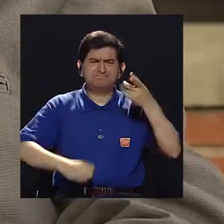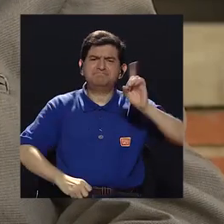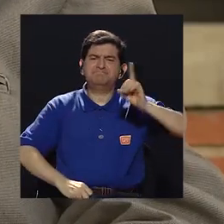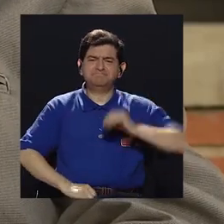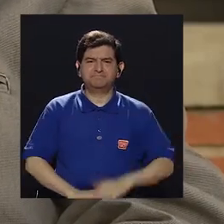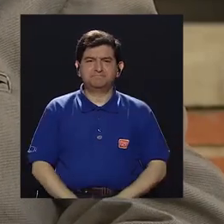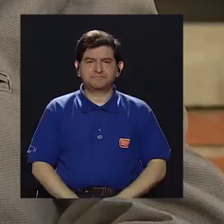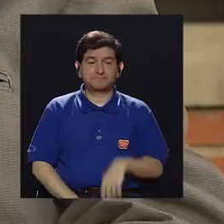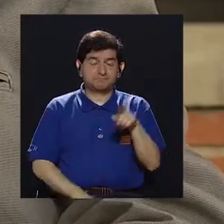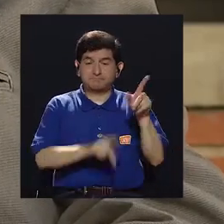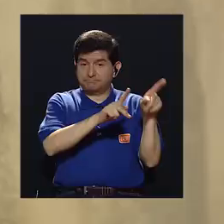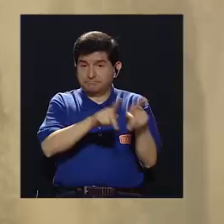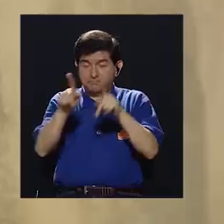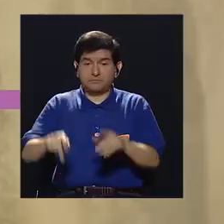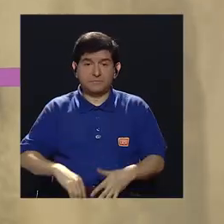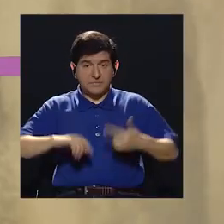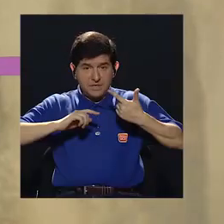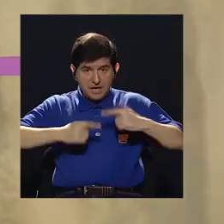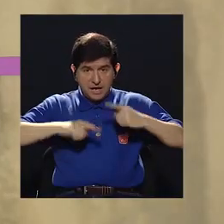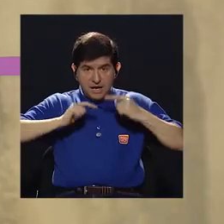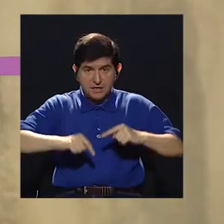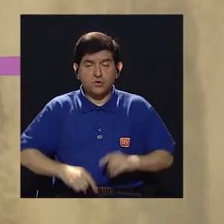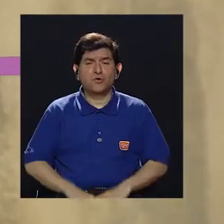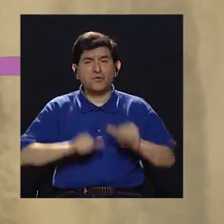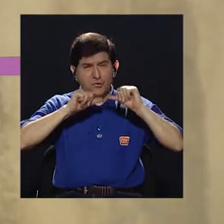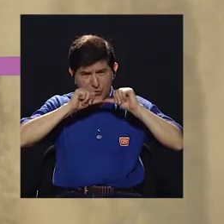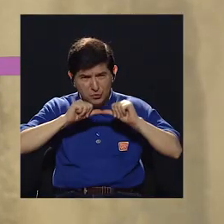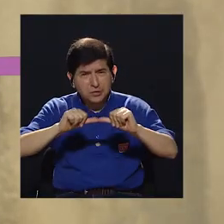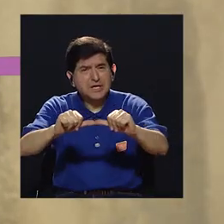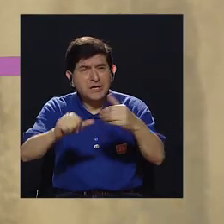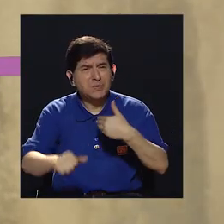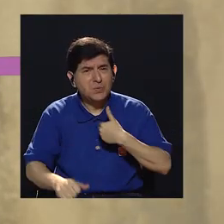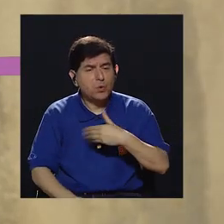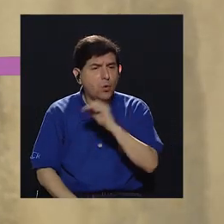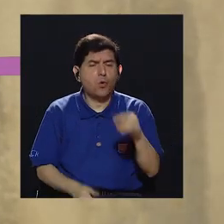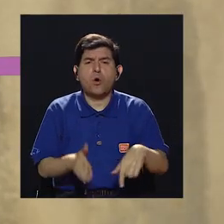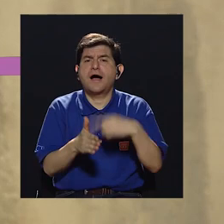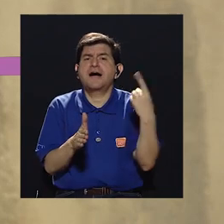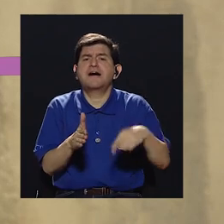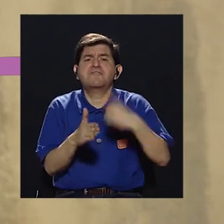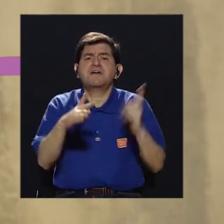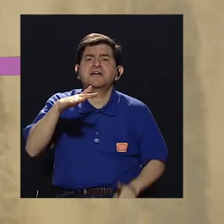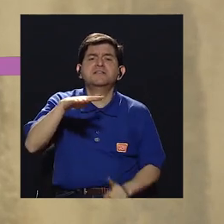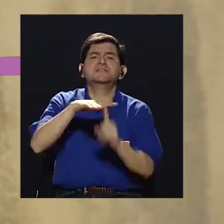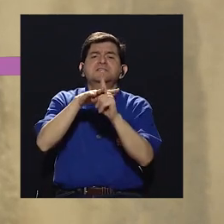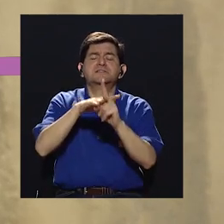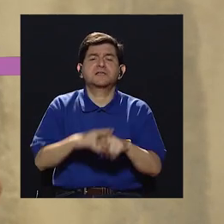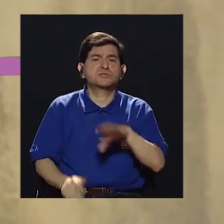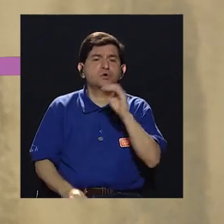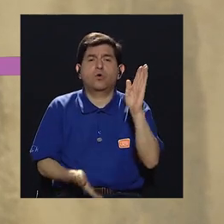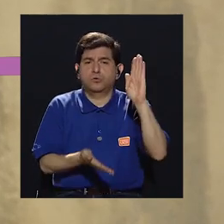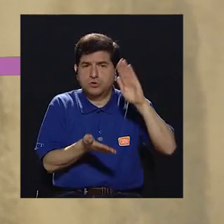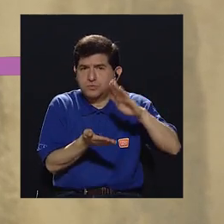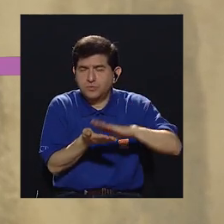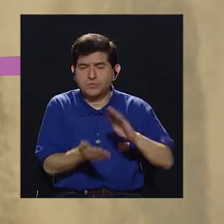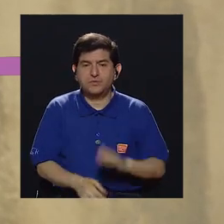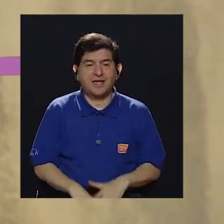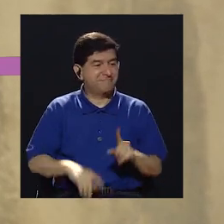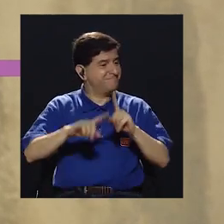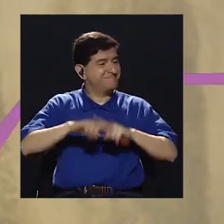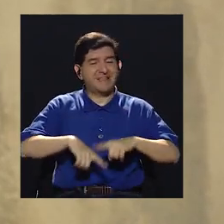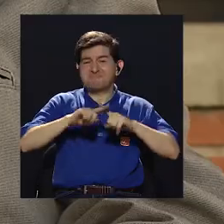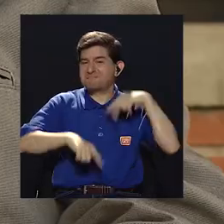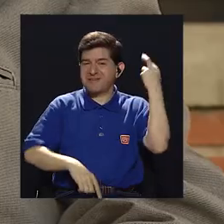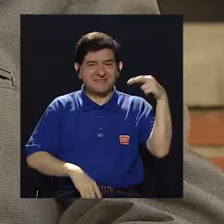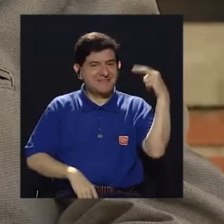estar el problema. Doctor, ¿y estas personas sufren el dolor de manera constante o es por ratos que se les da y por ratos se les apaga?